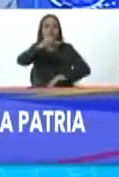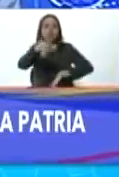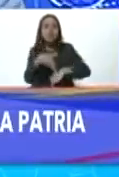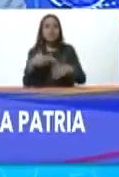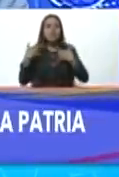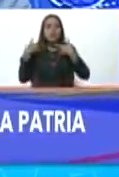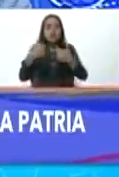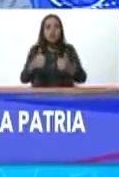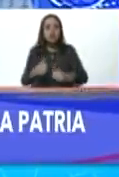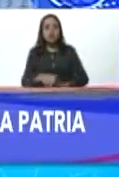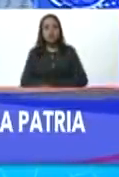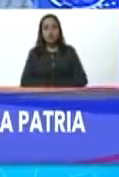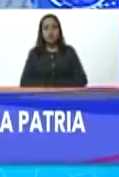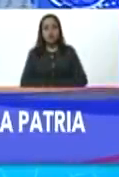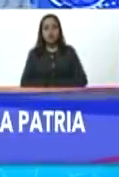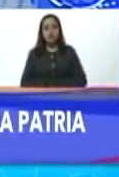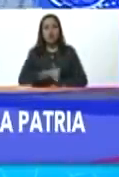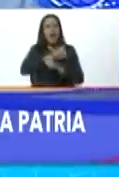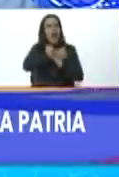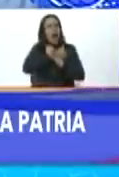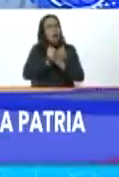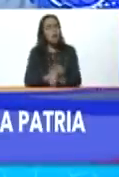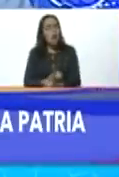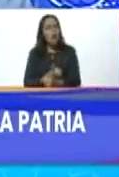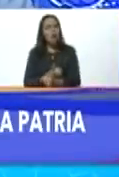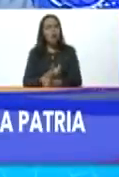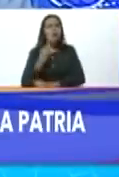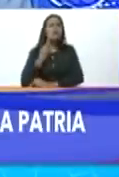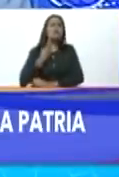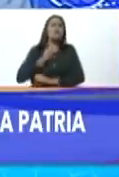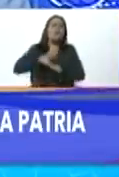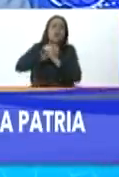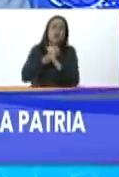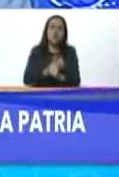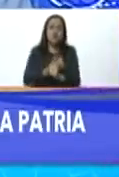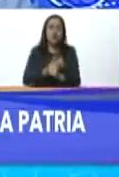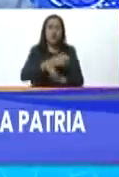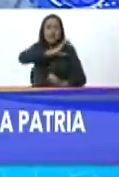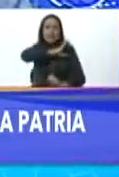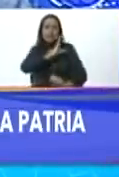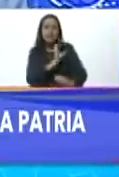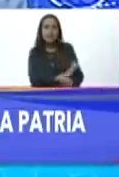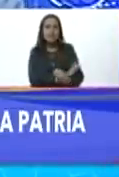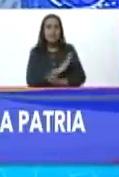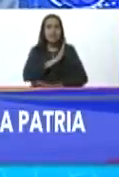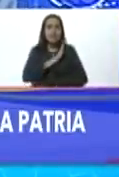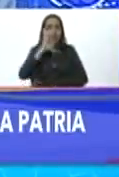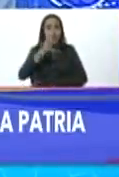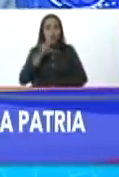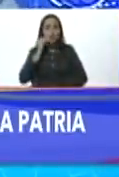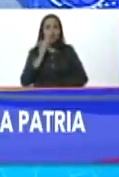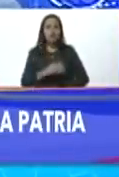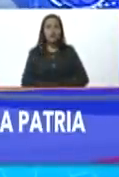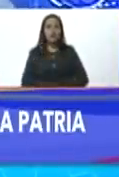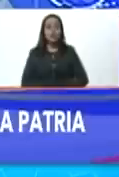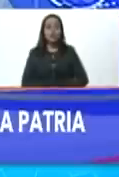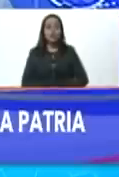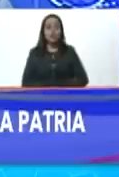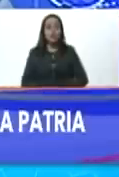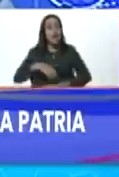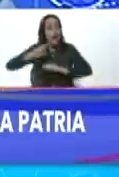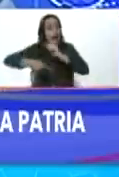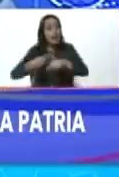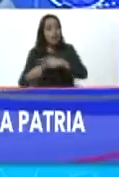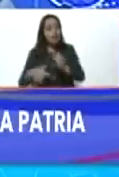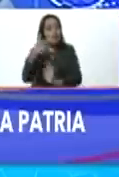de Salud, con amor, con pasión, con la energía que tiene la juventud y a las